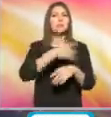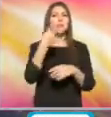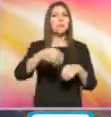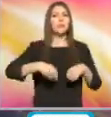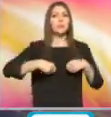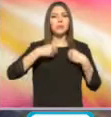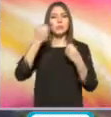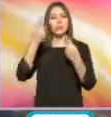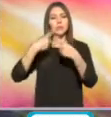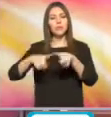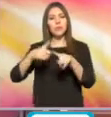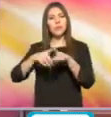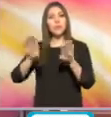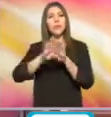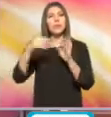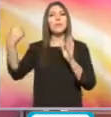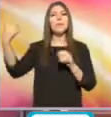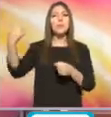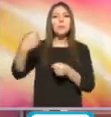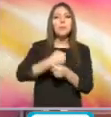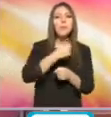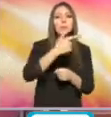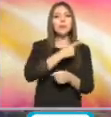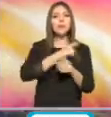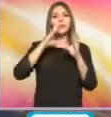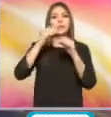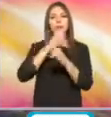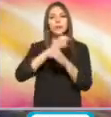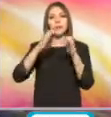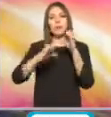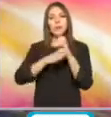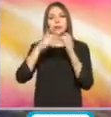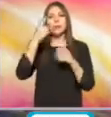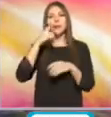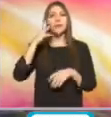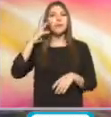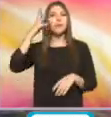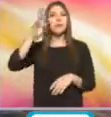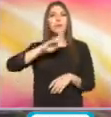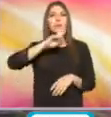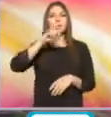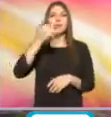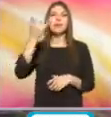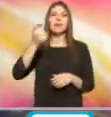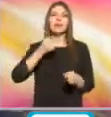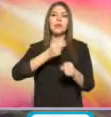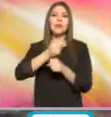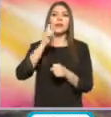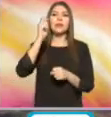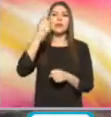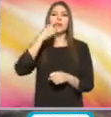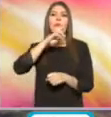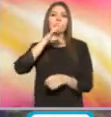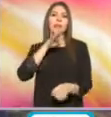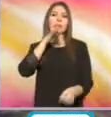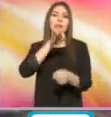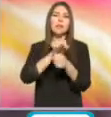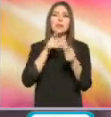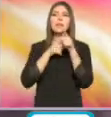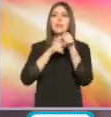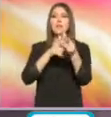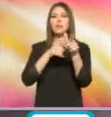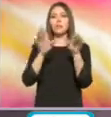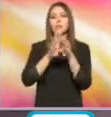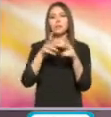enseña cosas. A crecer. A crecer, exactamente. Y en la lucha libre es igual, ¿no? Cada golpe te enseña, pues ahora sí que a defenderte y a seguir creciendo, ¿no?